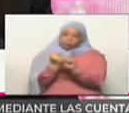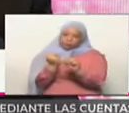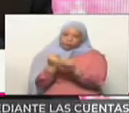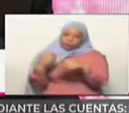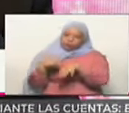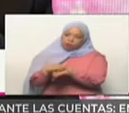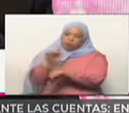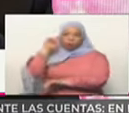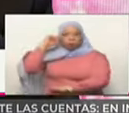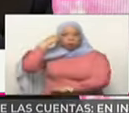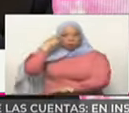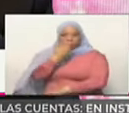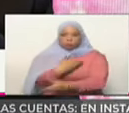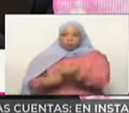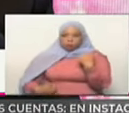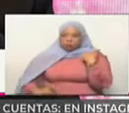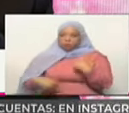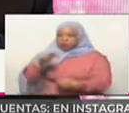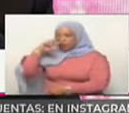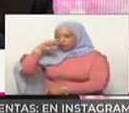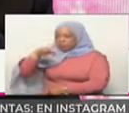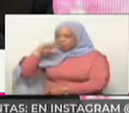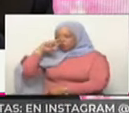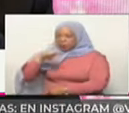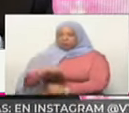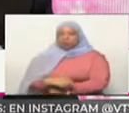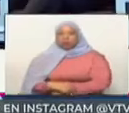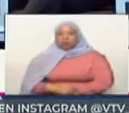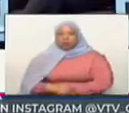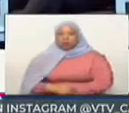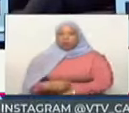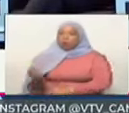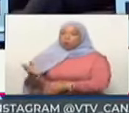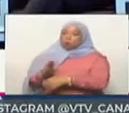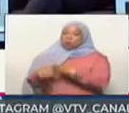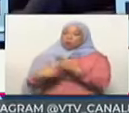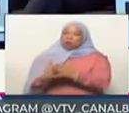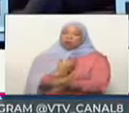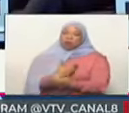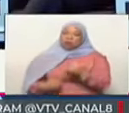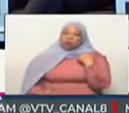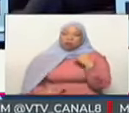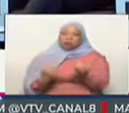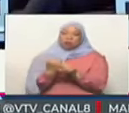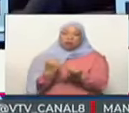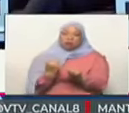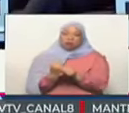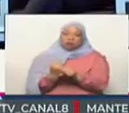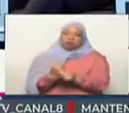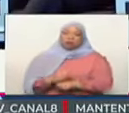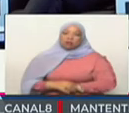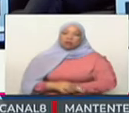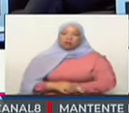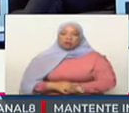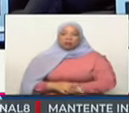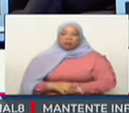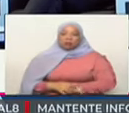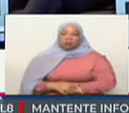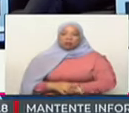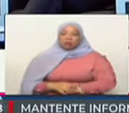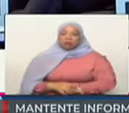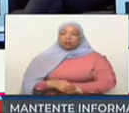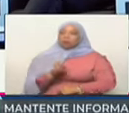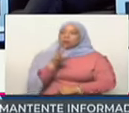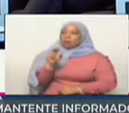lo recordábamos con el presidente Putin y lo conversaba con todos los presidentes con que conversé, de más de